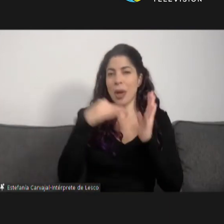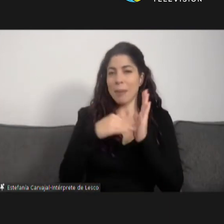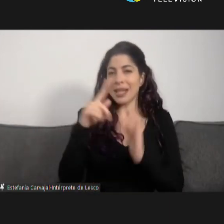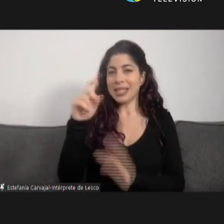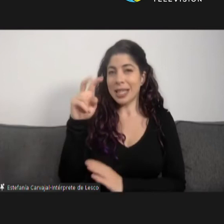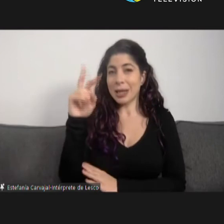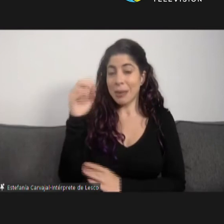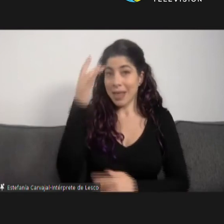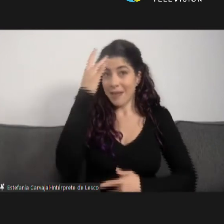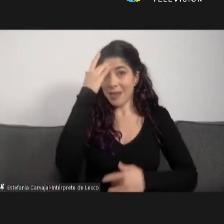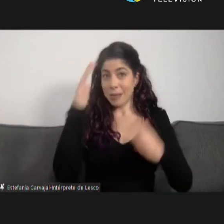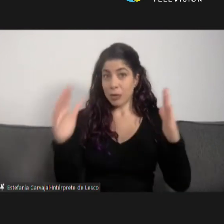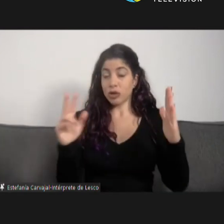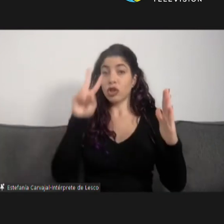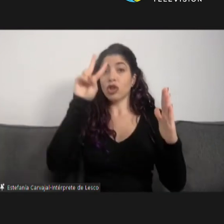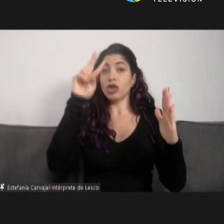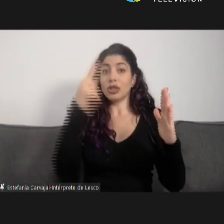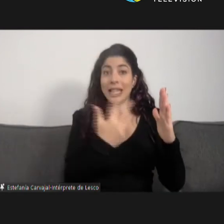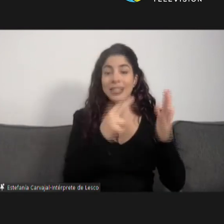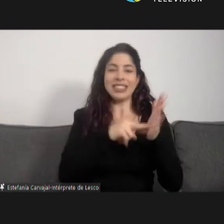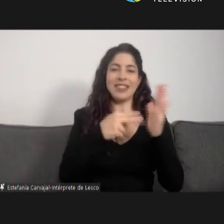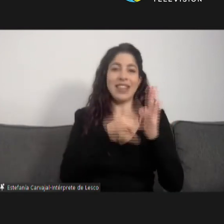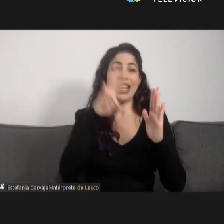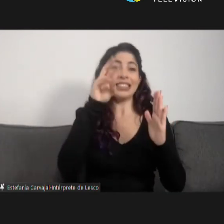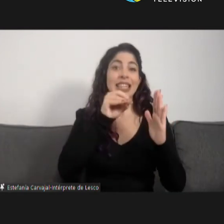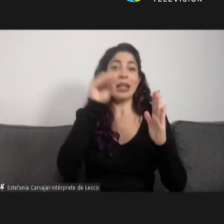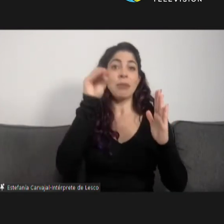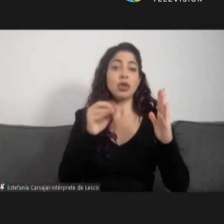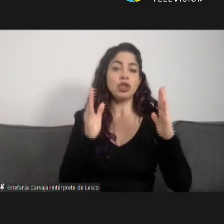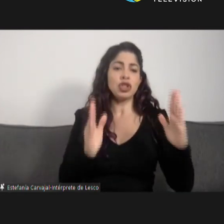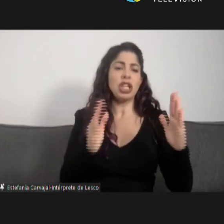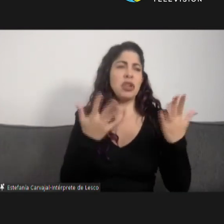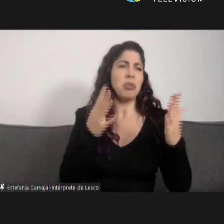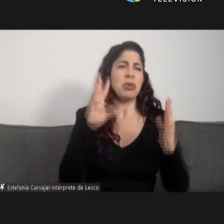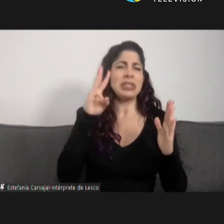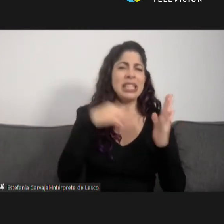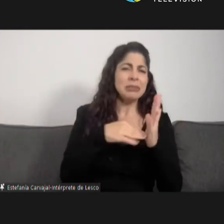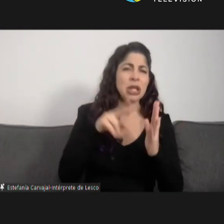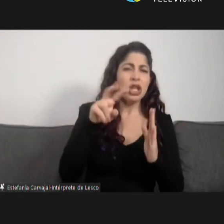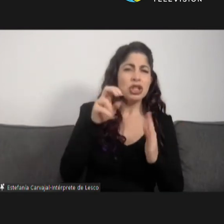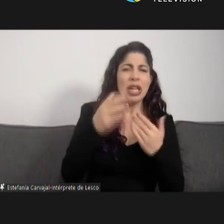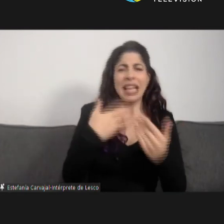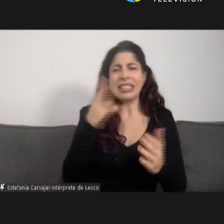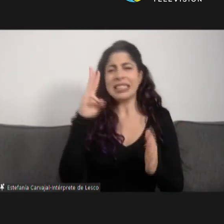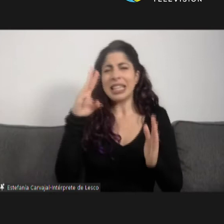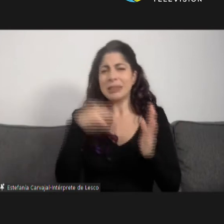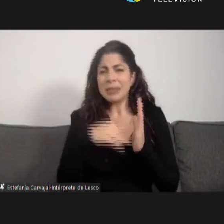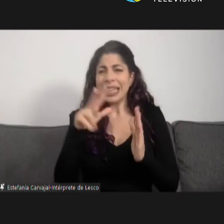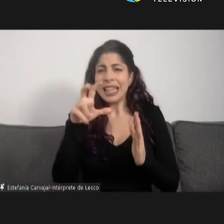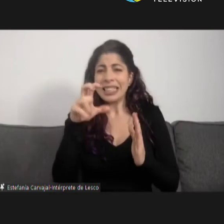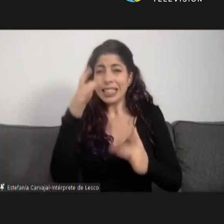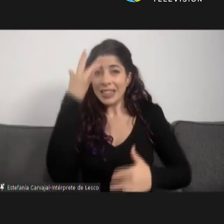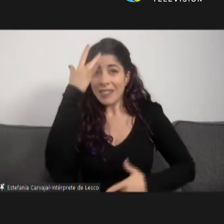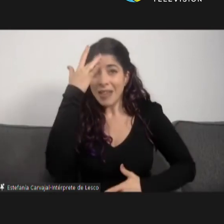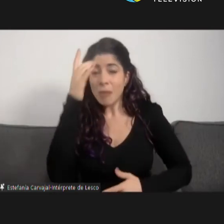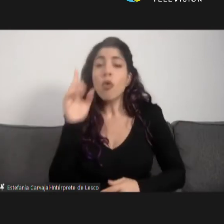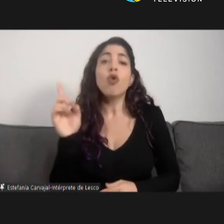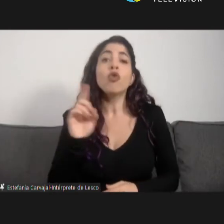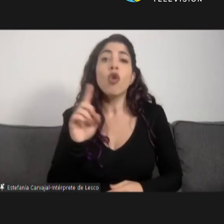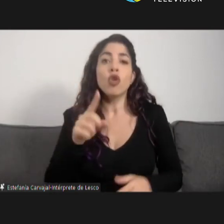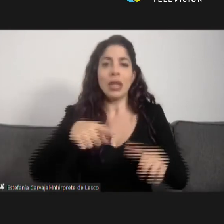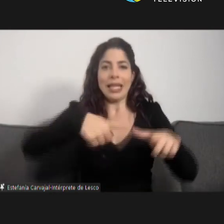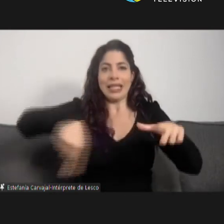9,120, 70% prácticamente, unos 6,200, casi 6,300 casos se presentaron en esta